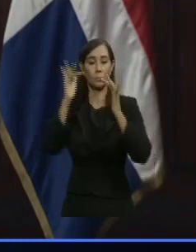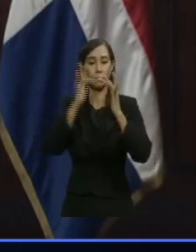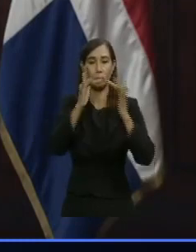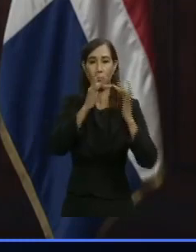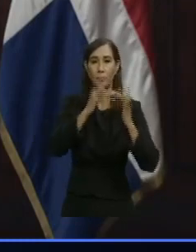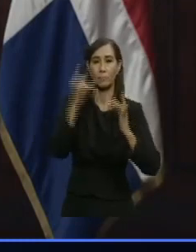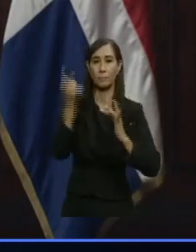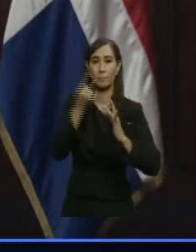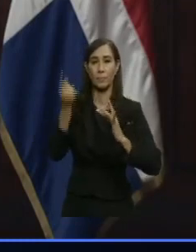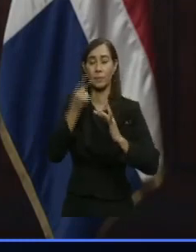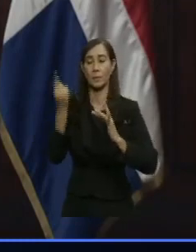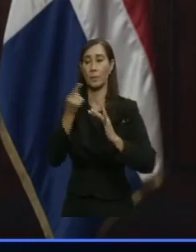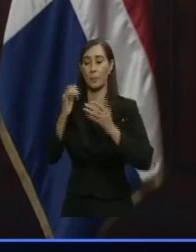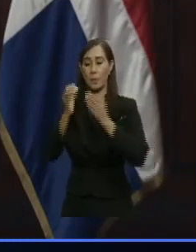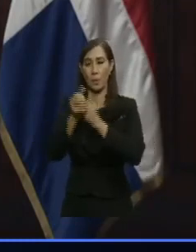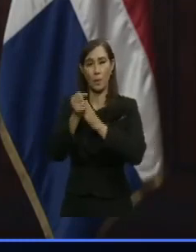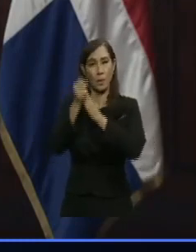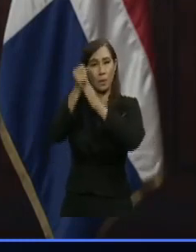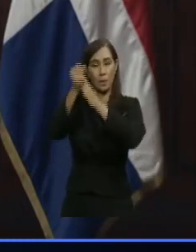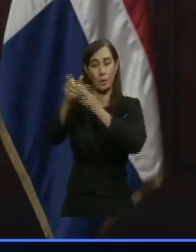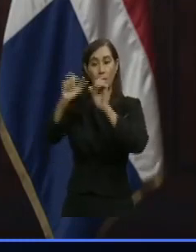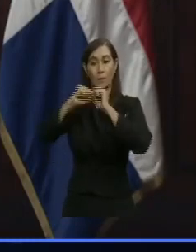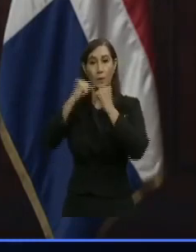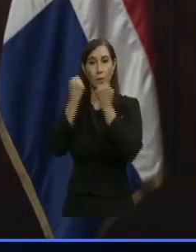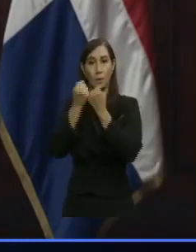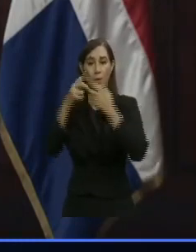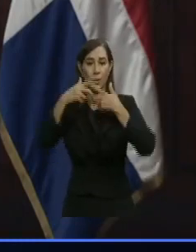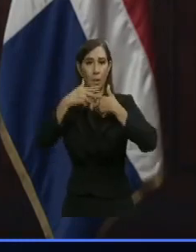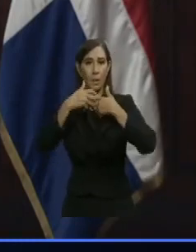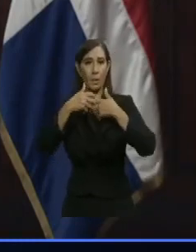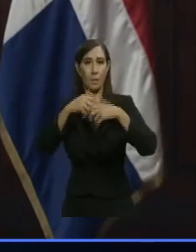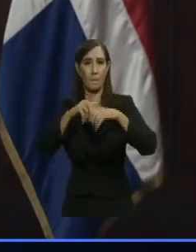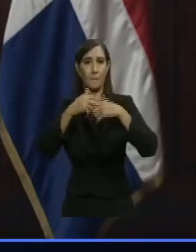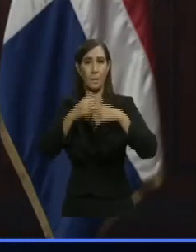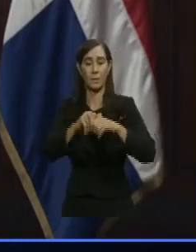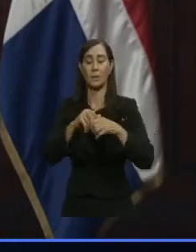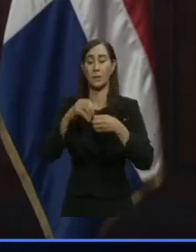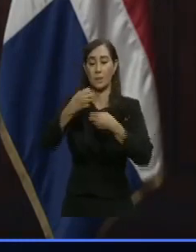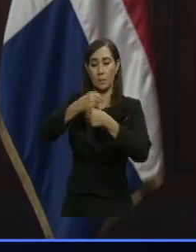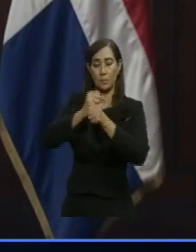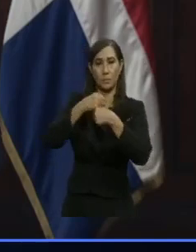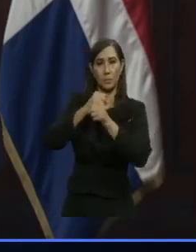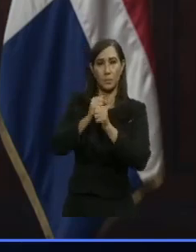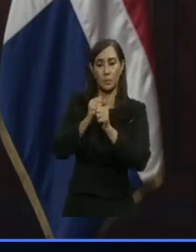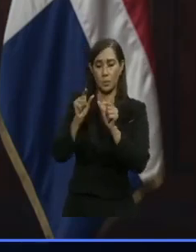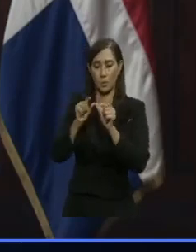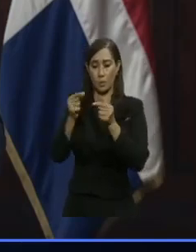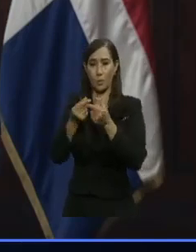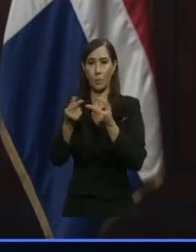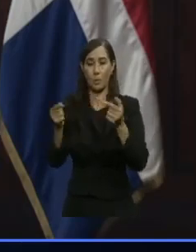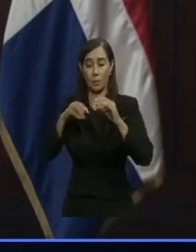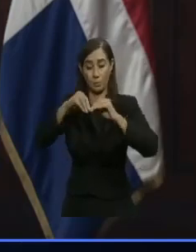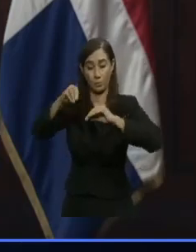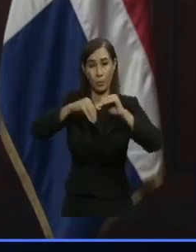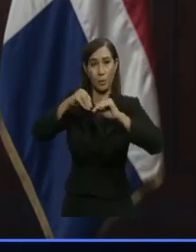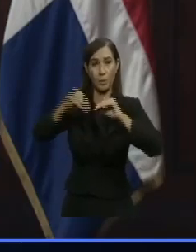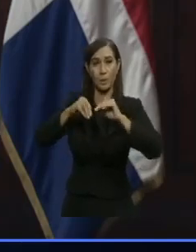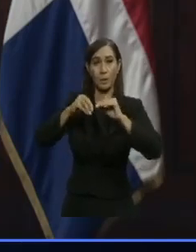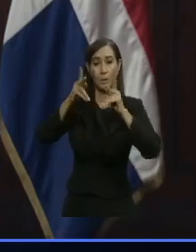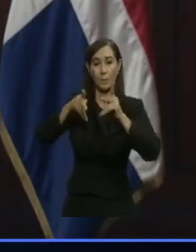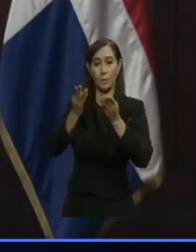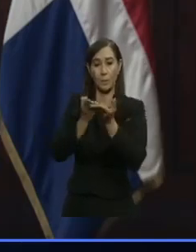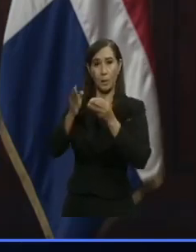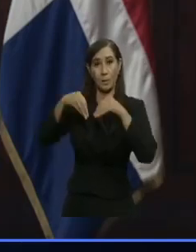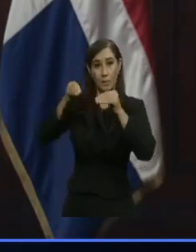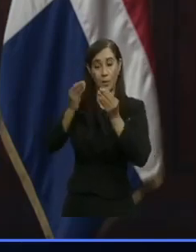lo que hicieron fue todos esos contenedores recogerlos qué pasa que mucha gente por ejemplo la